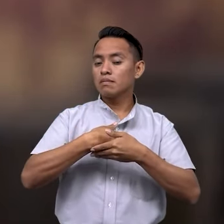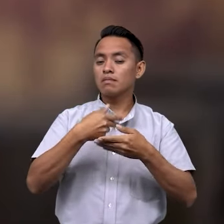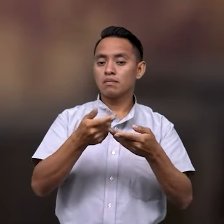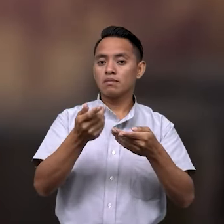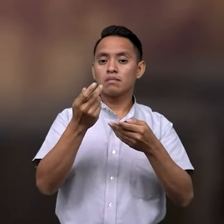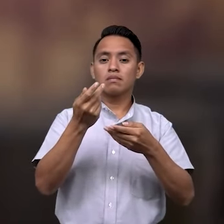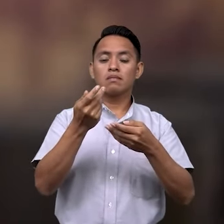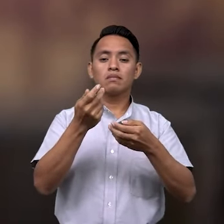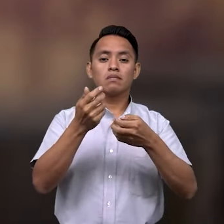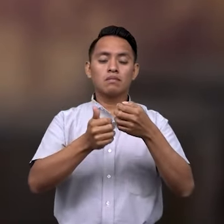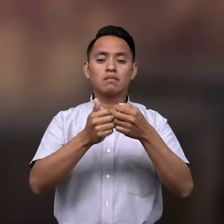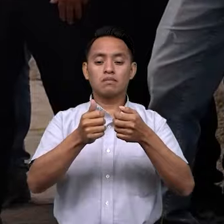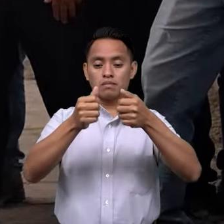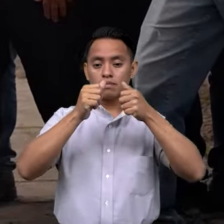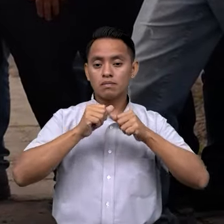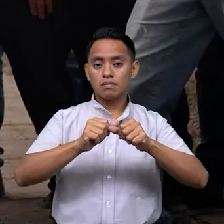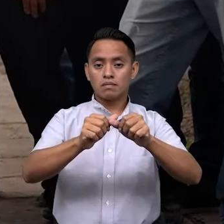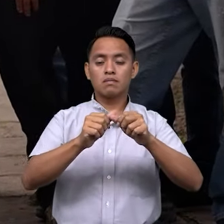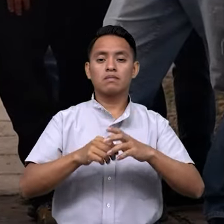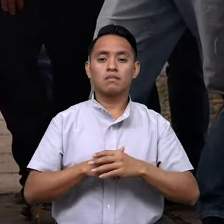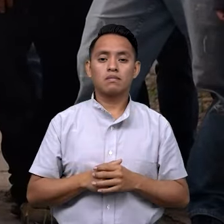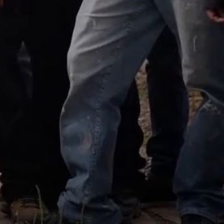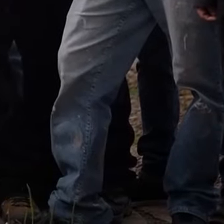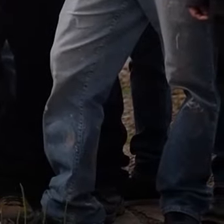situaciones y seguir adelante.